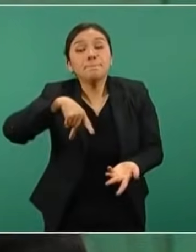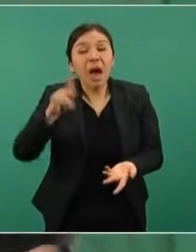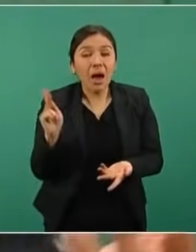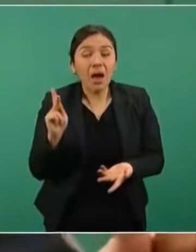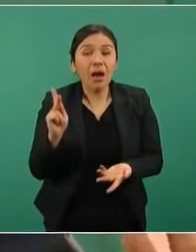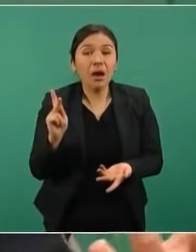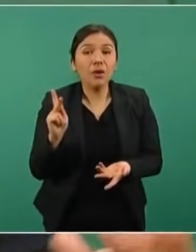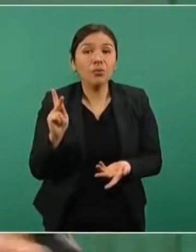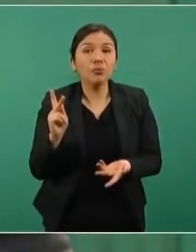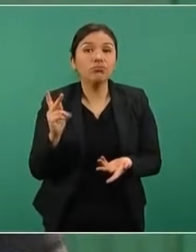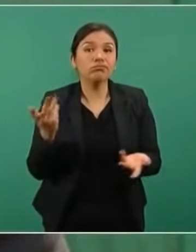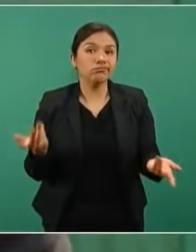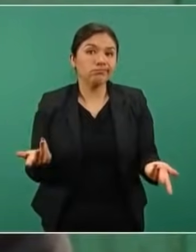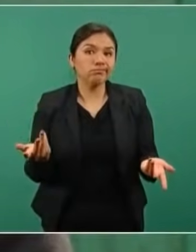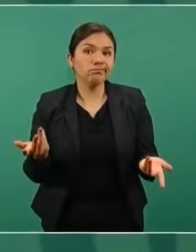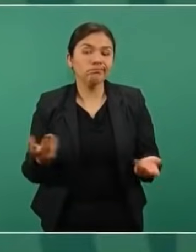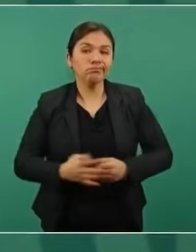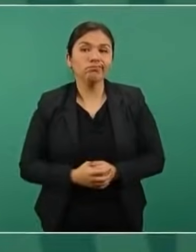pues somos